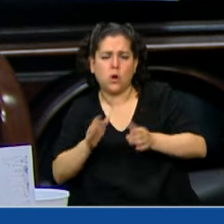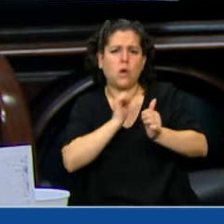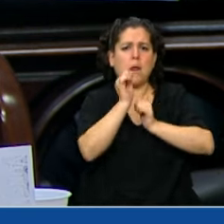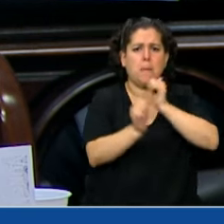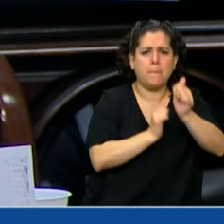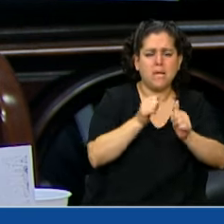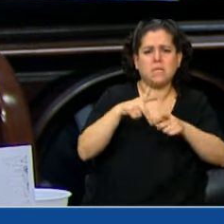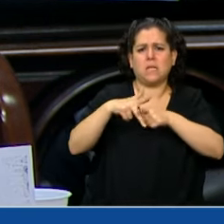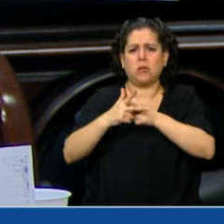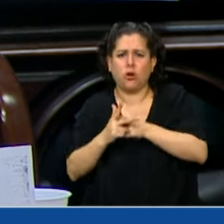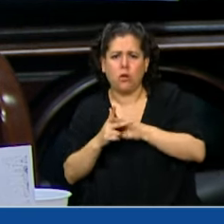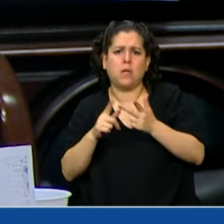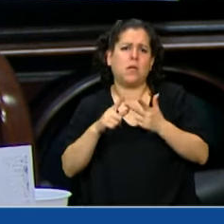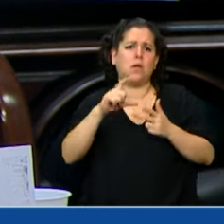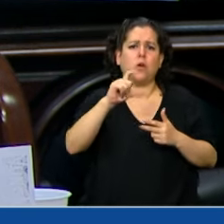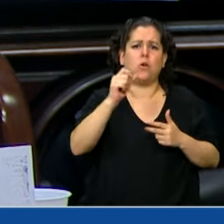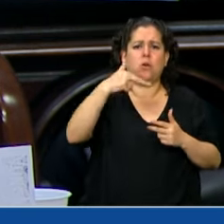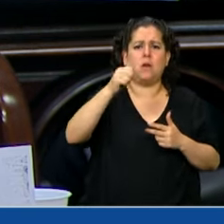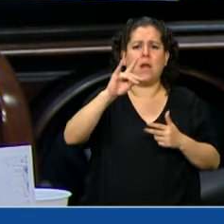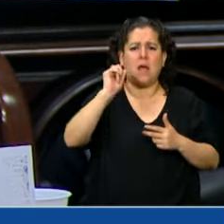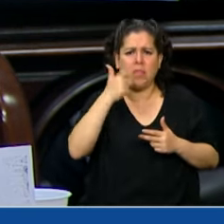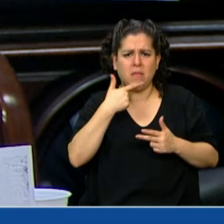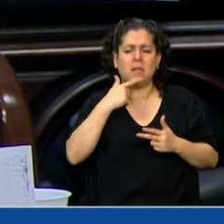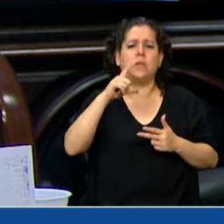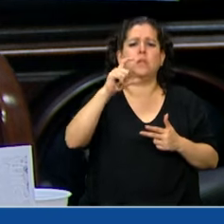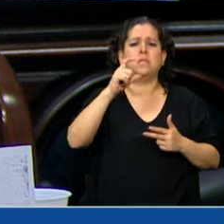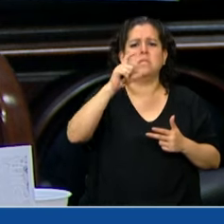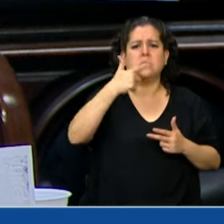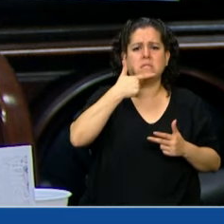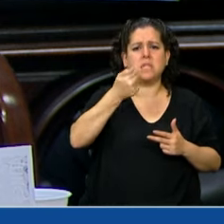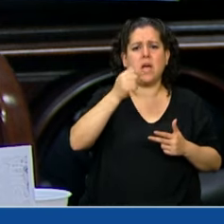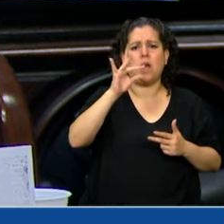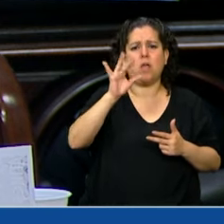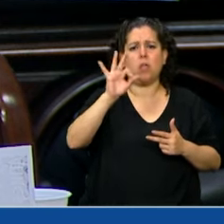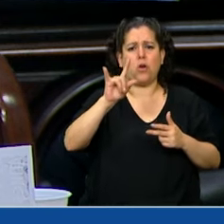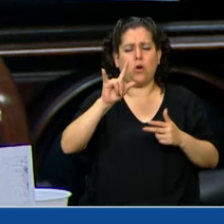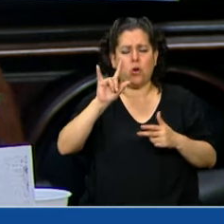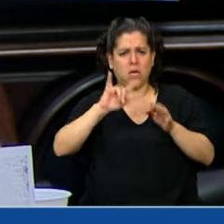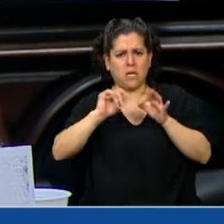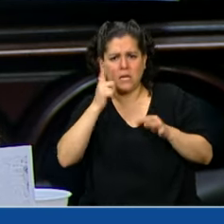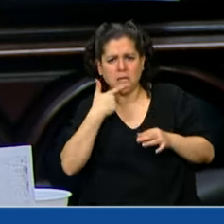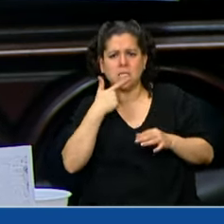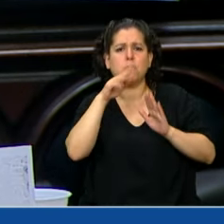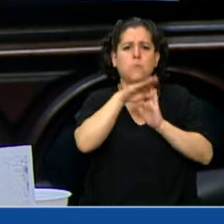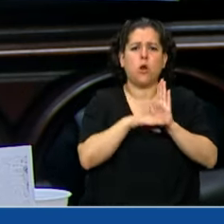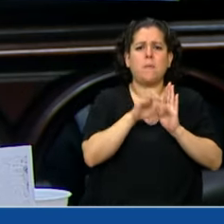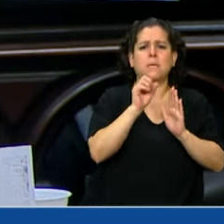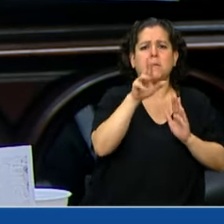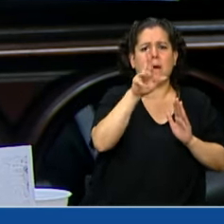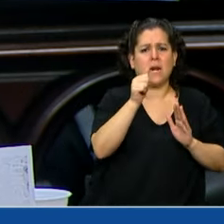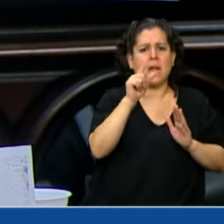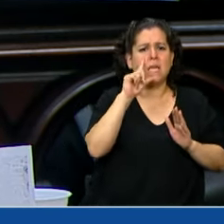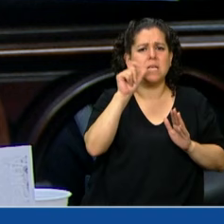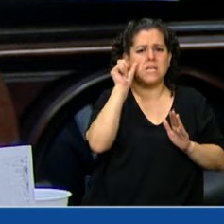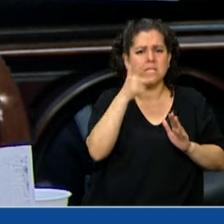tecnológicas como la cona el arsal la fundación sadoski el programa raíces las